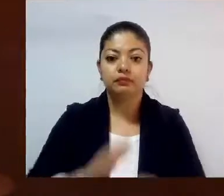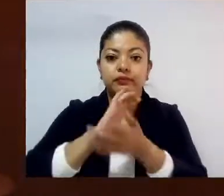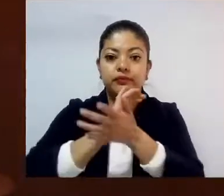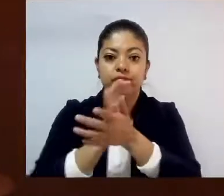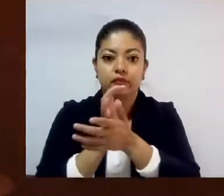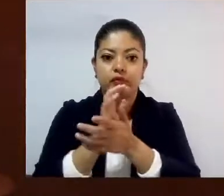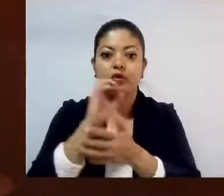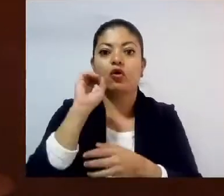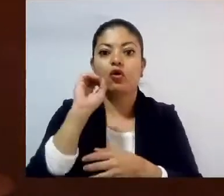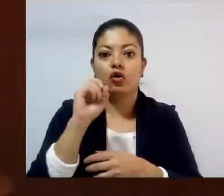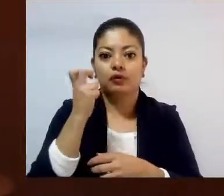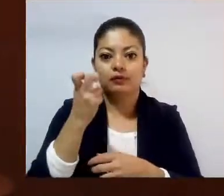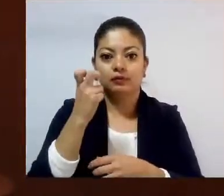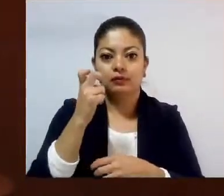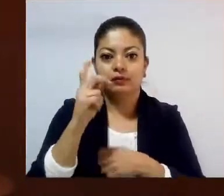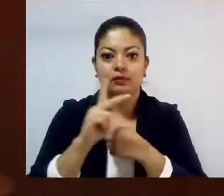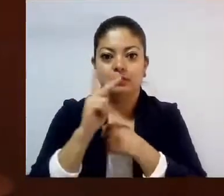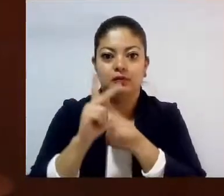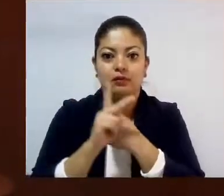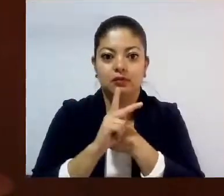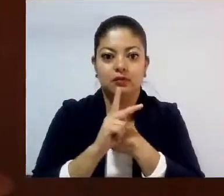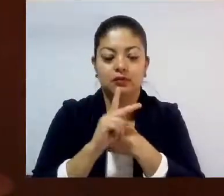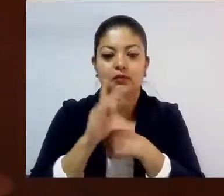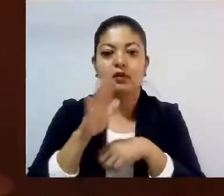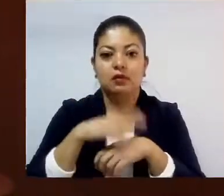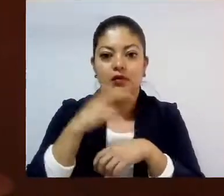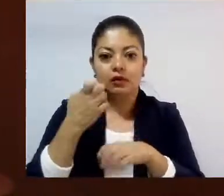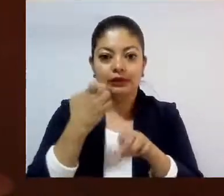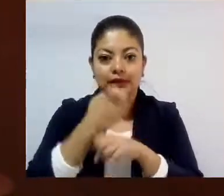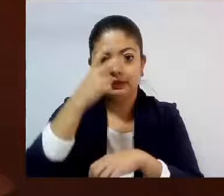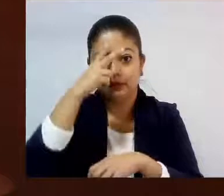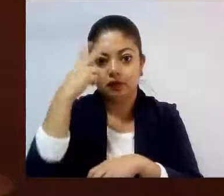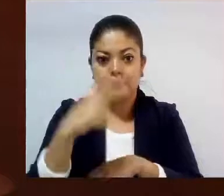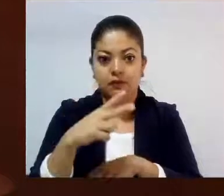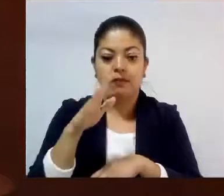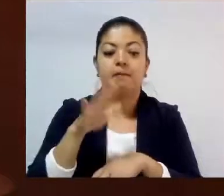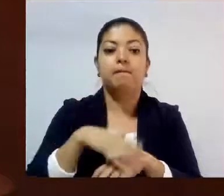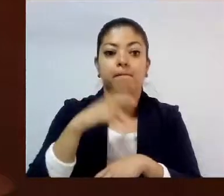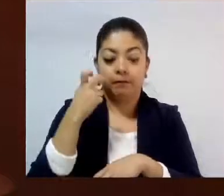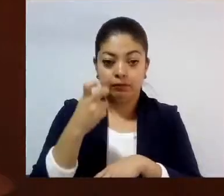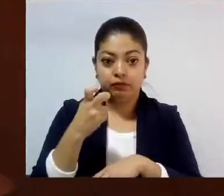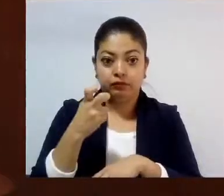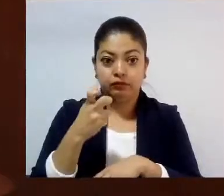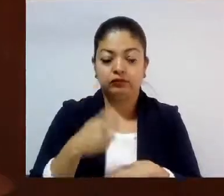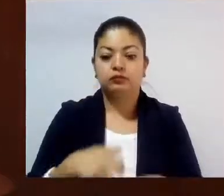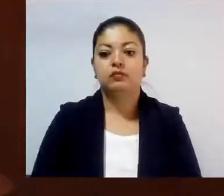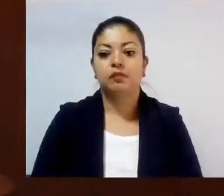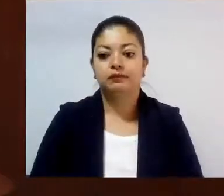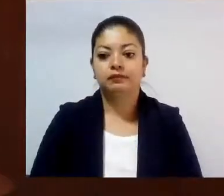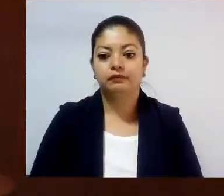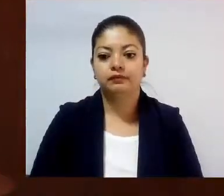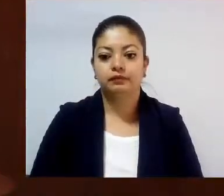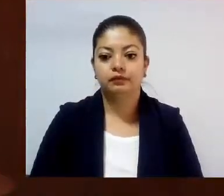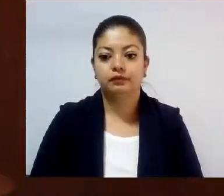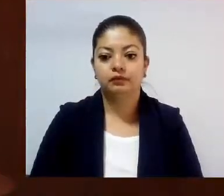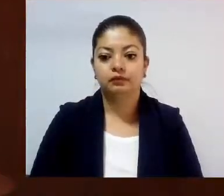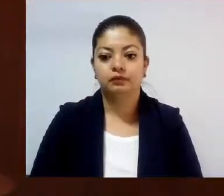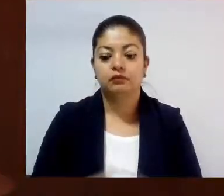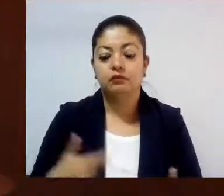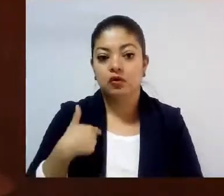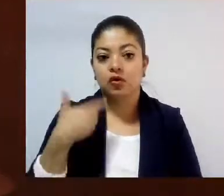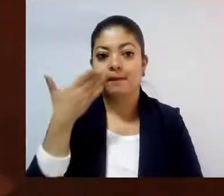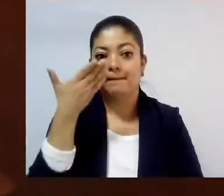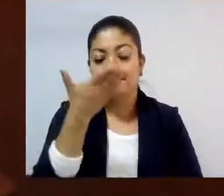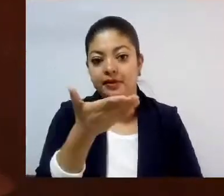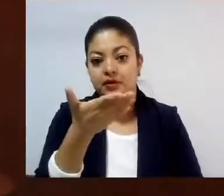Así está nuestro Estado de México. Por ello es que solicito, en